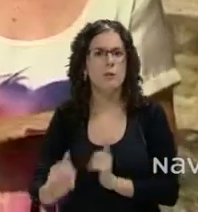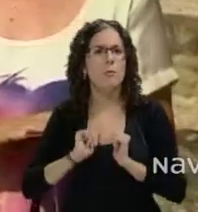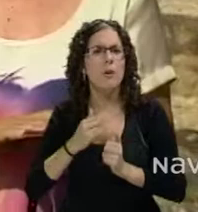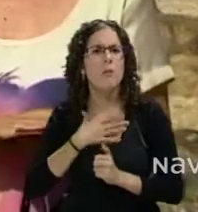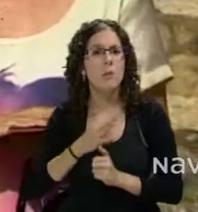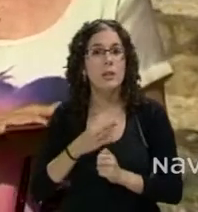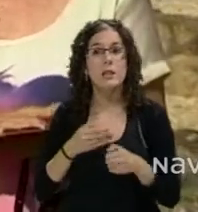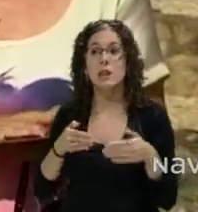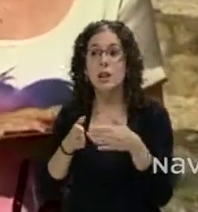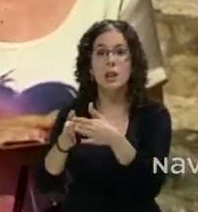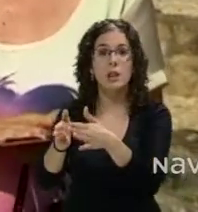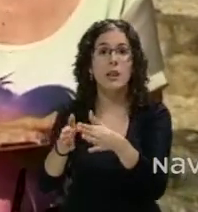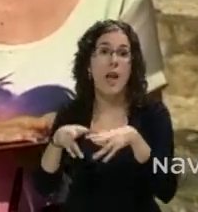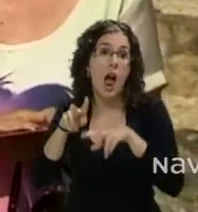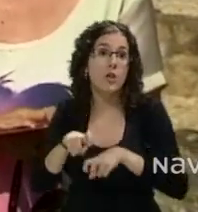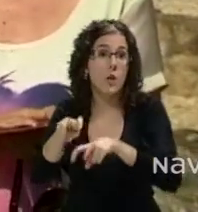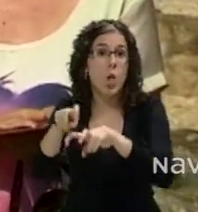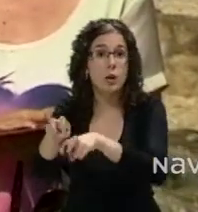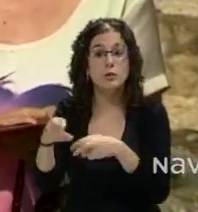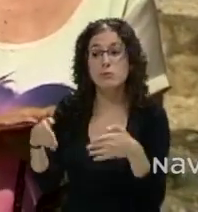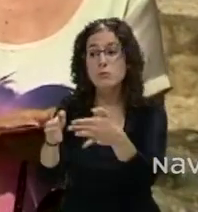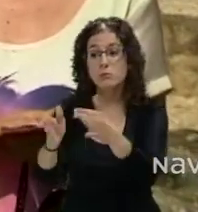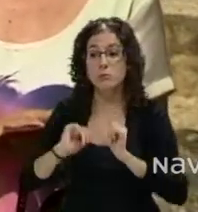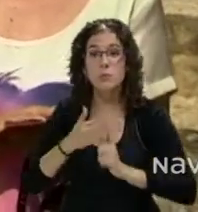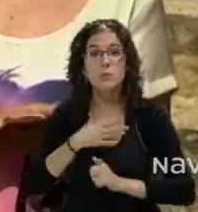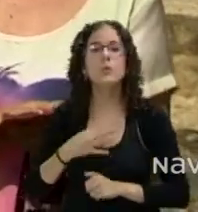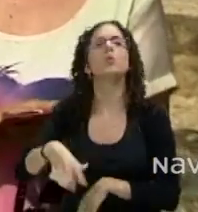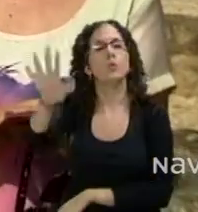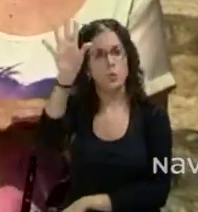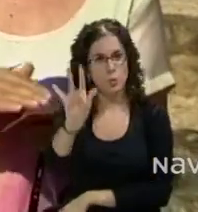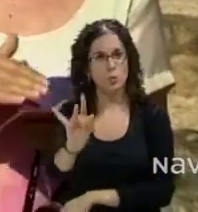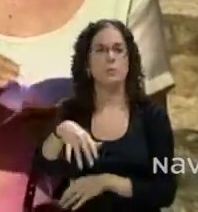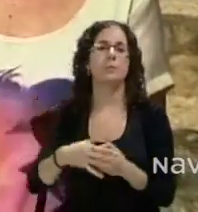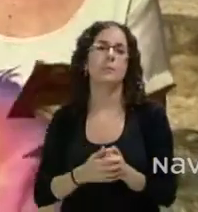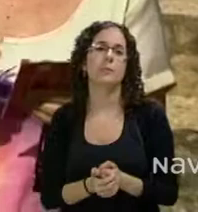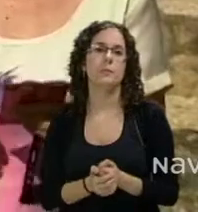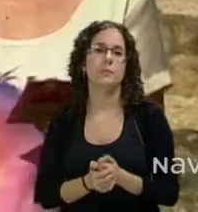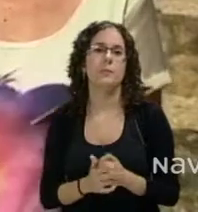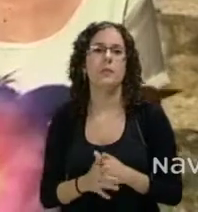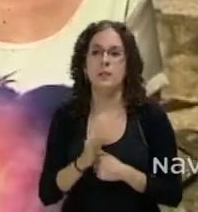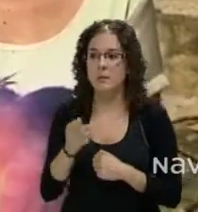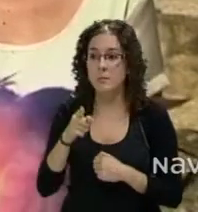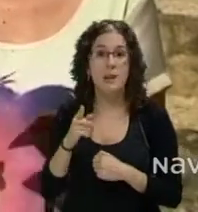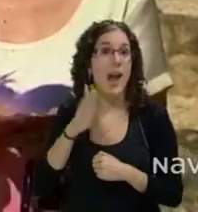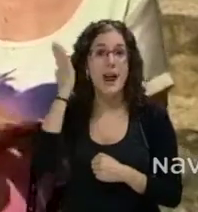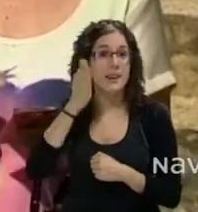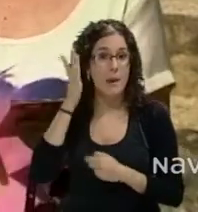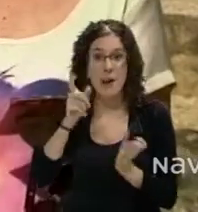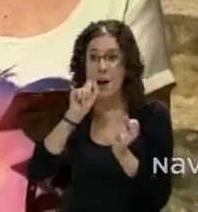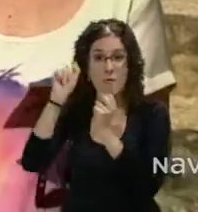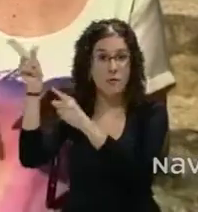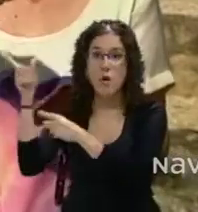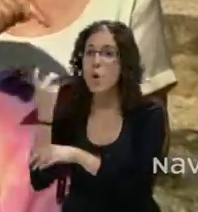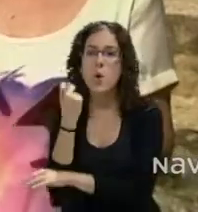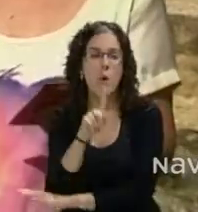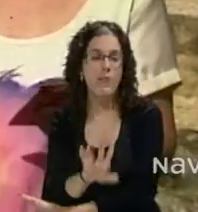de yacimientos arqueológicos, pues sí, se puede iniciar. Y hacer grandes rutas y sin salir de nuestra comunidad, y